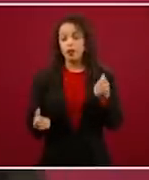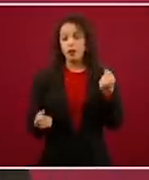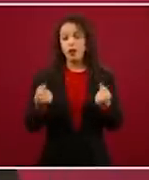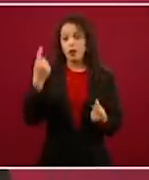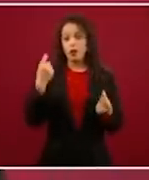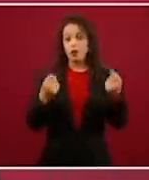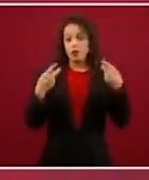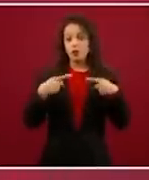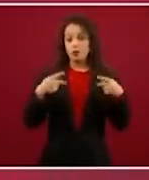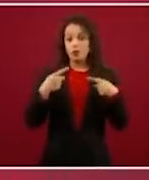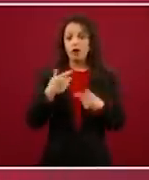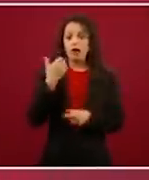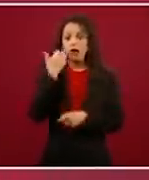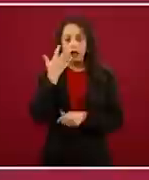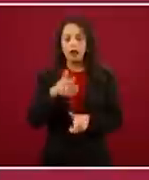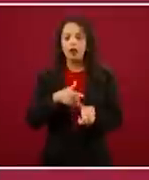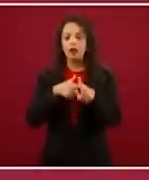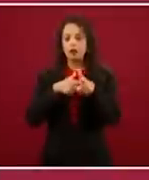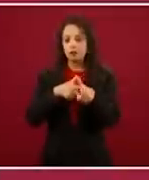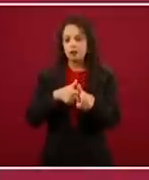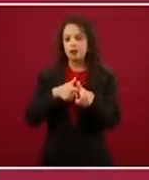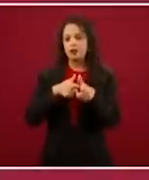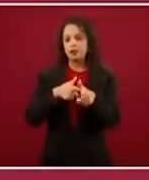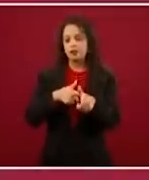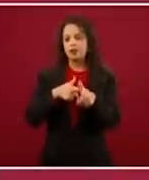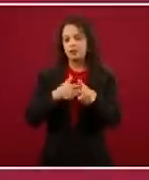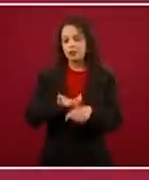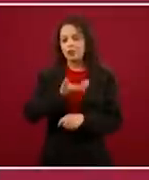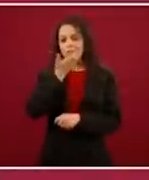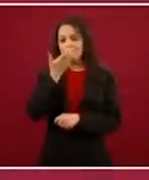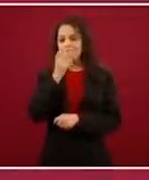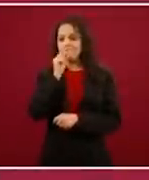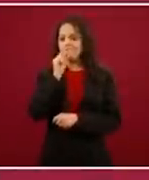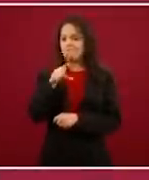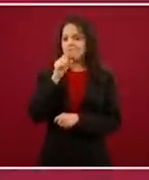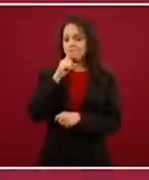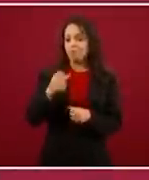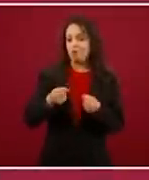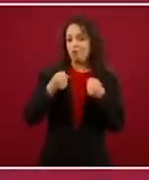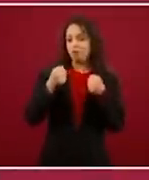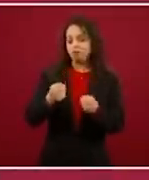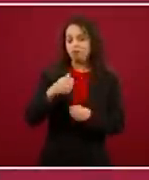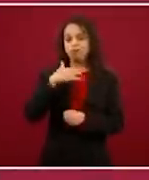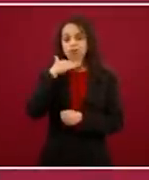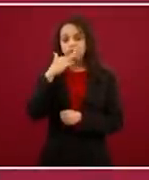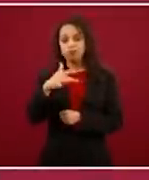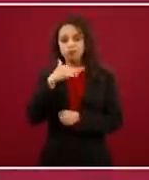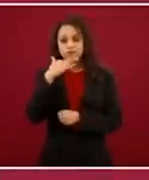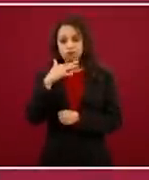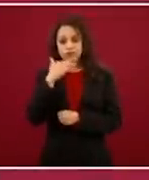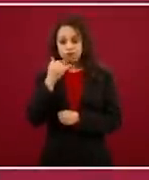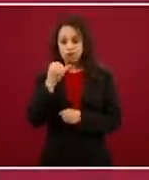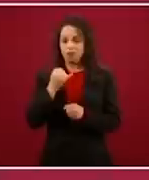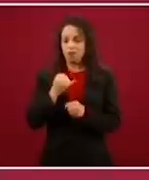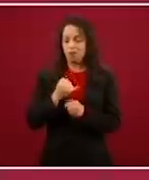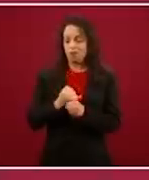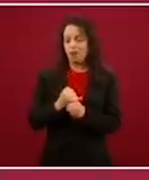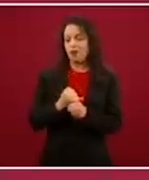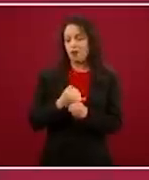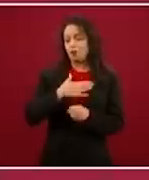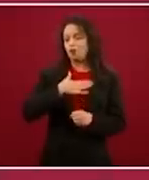querían que se mantuviese el régimen de corrupción y de injusticias y de privilegios.